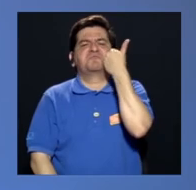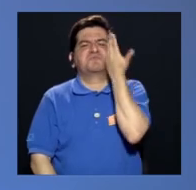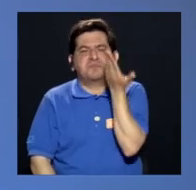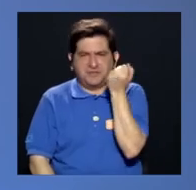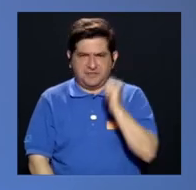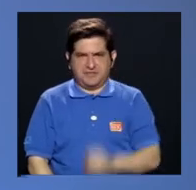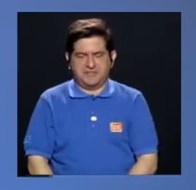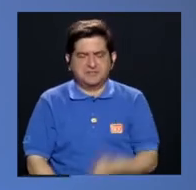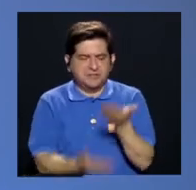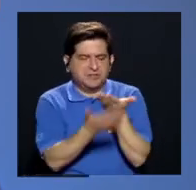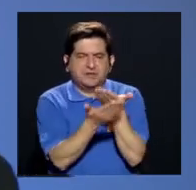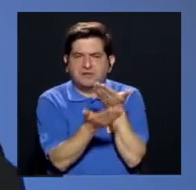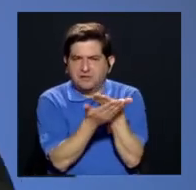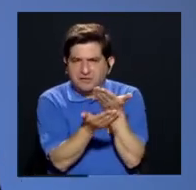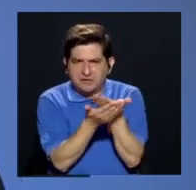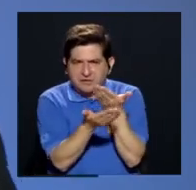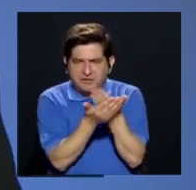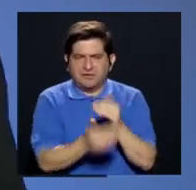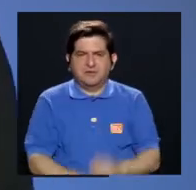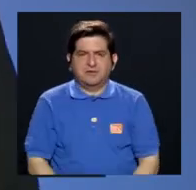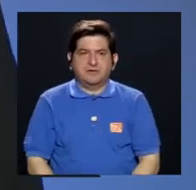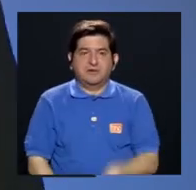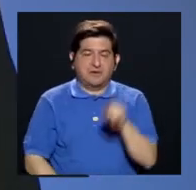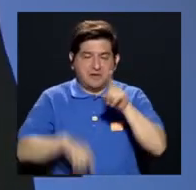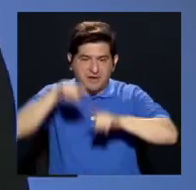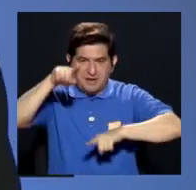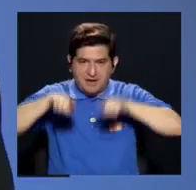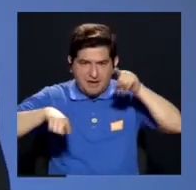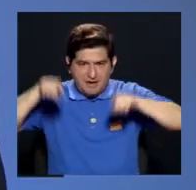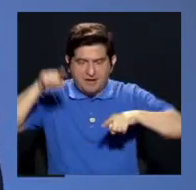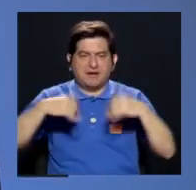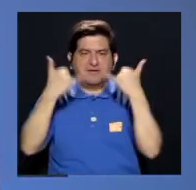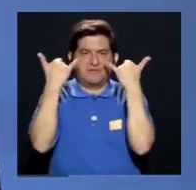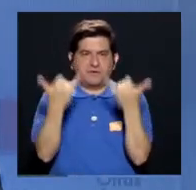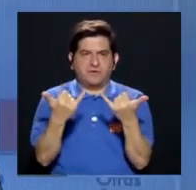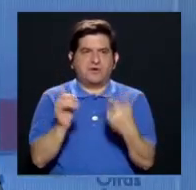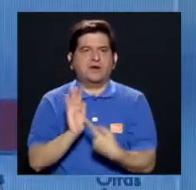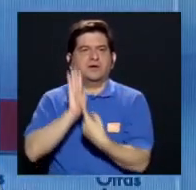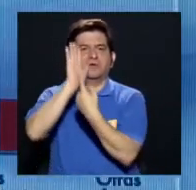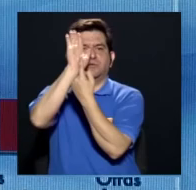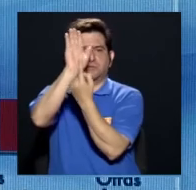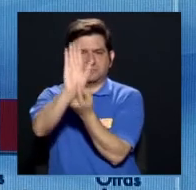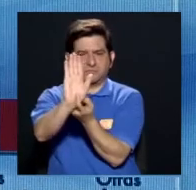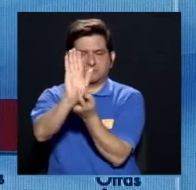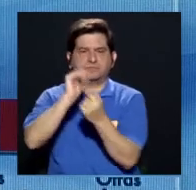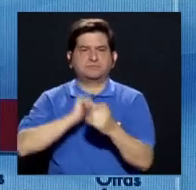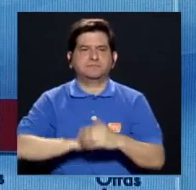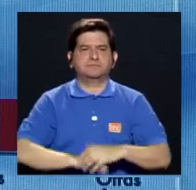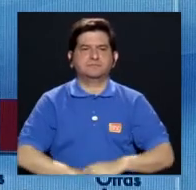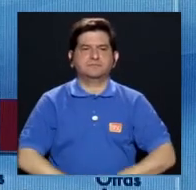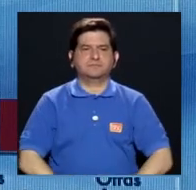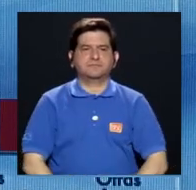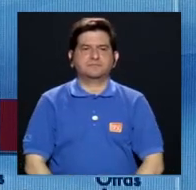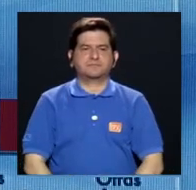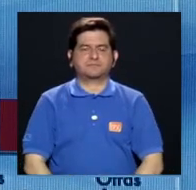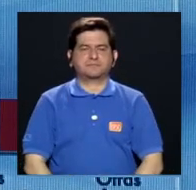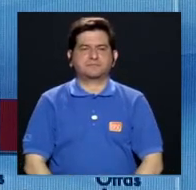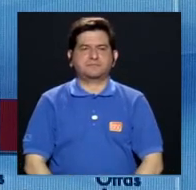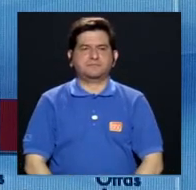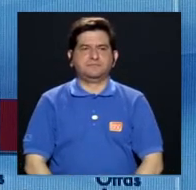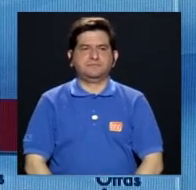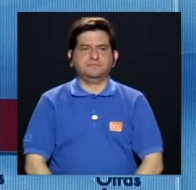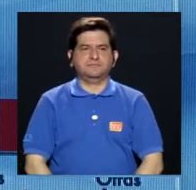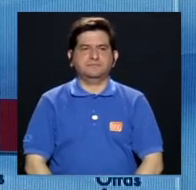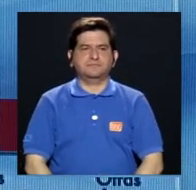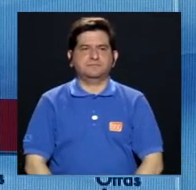fácilmente corroborar en el gráfico que en este momento está siendo proyectado.